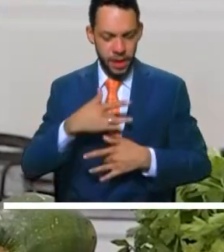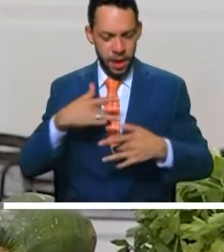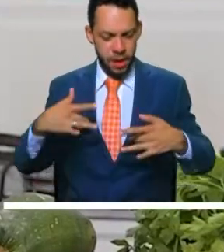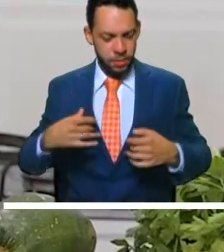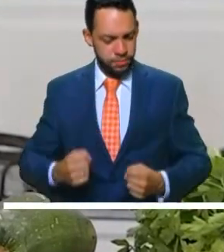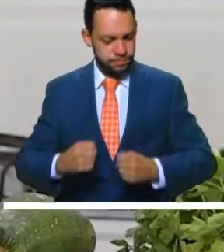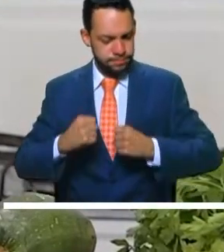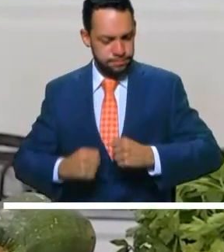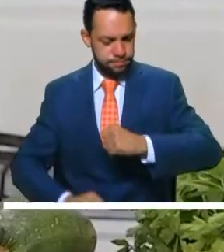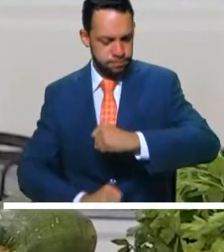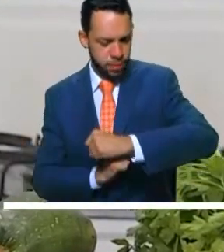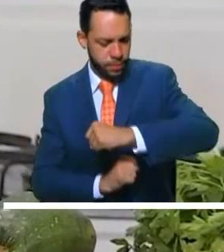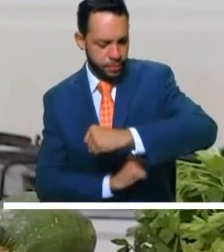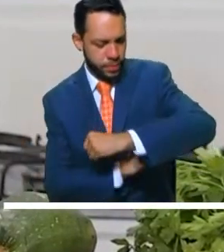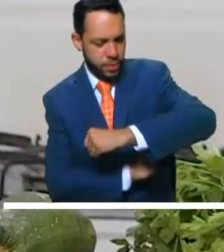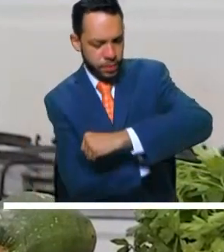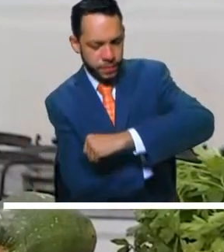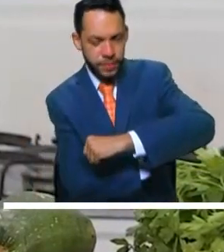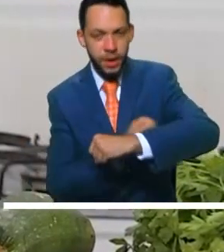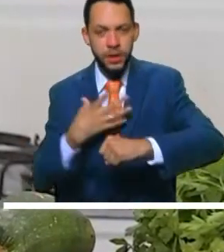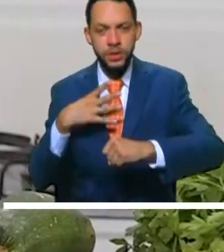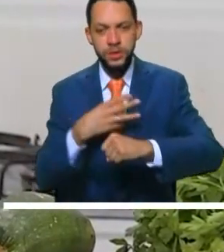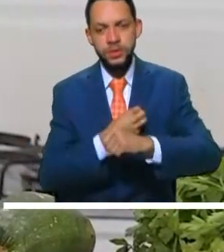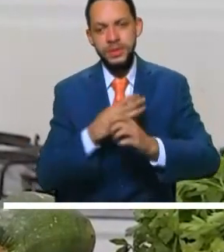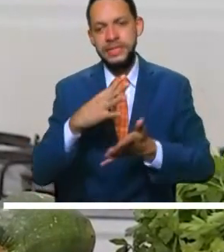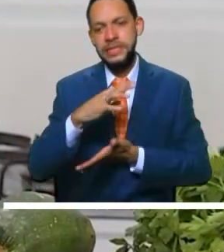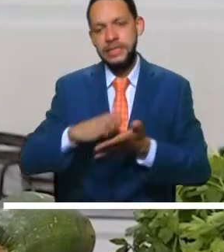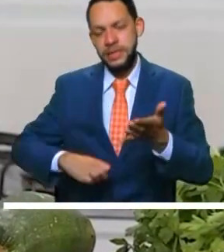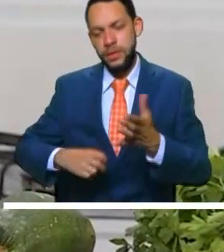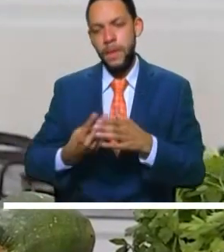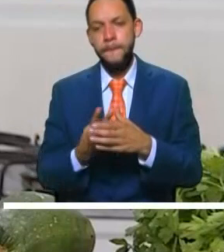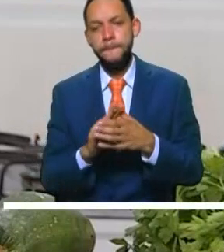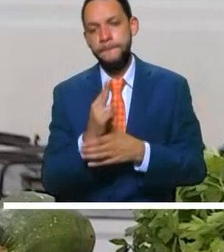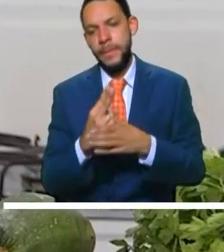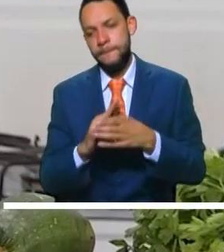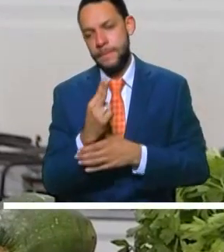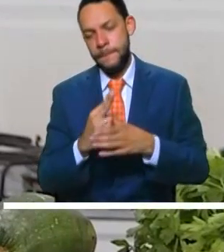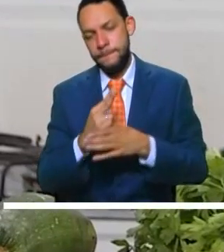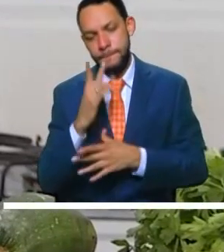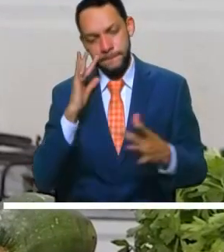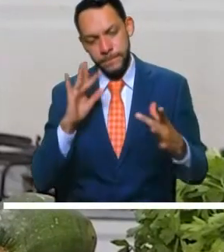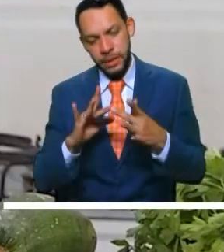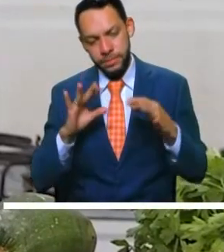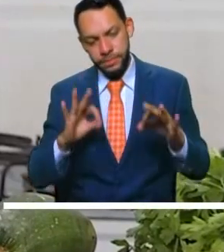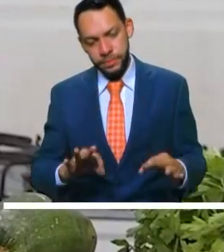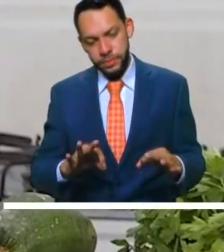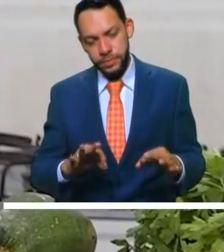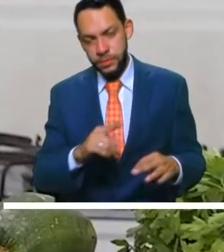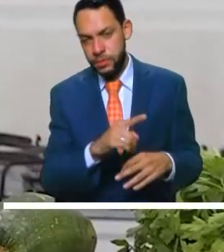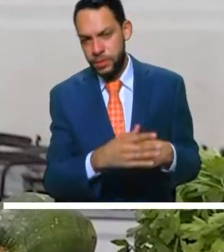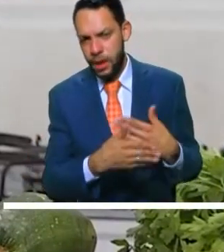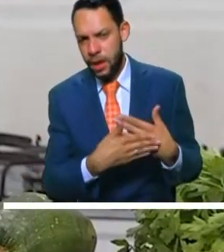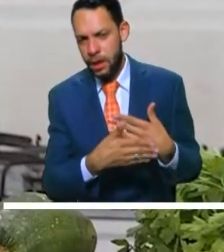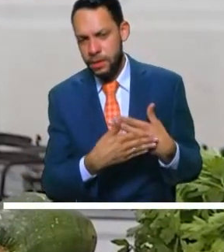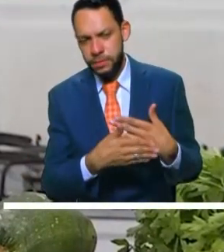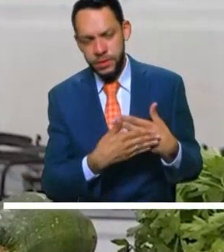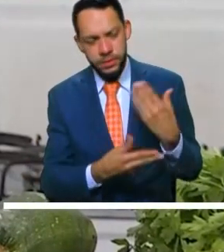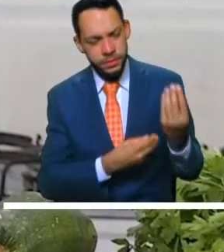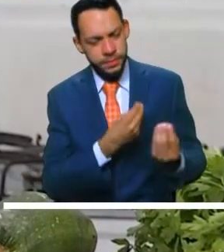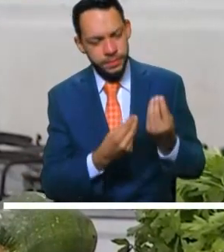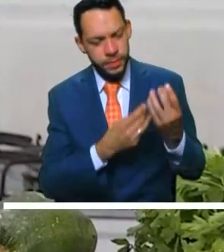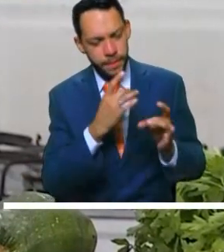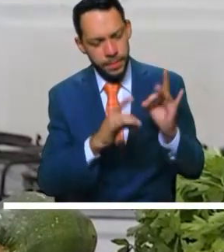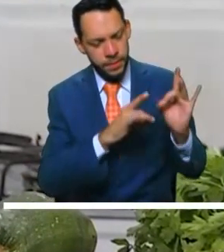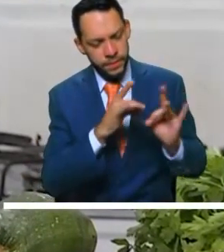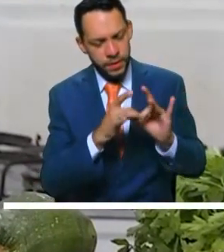Cuando nosotros eliminamos de la dieta los vegetales, le estamos negando la oportunidad de consumir un aporte adecuado también de